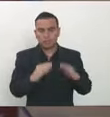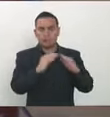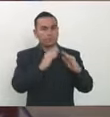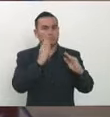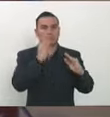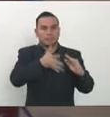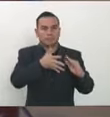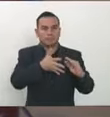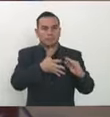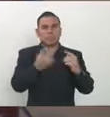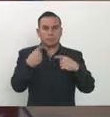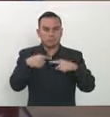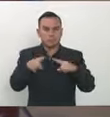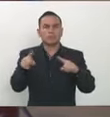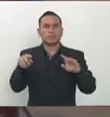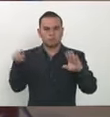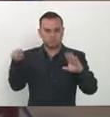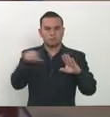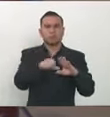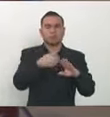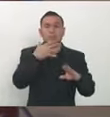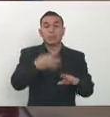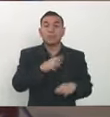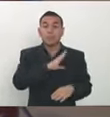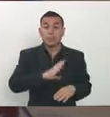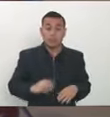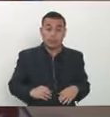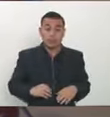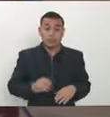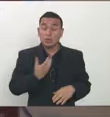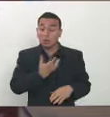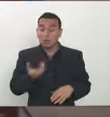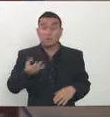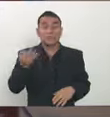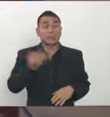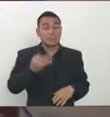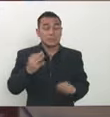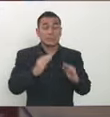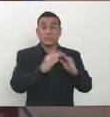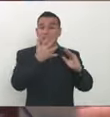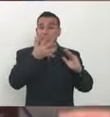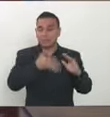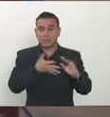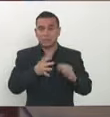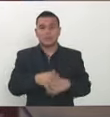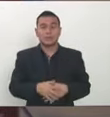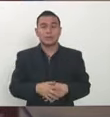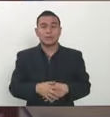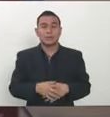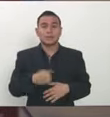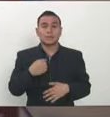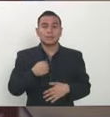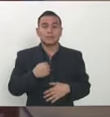muy buenas y dan mucho trabajo a los salvadoreños y queremos que inviertan en El Salvador. Pero ahorita,